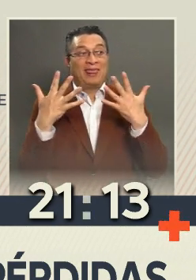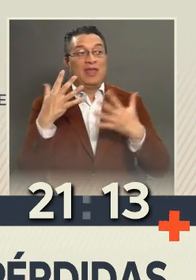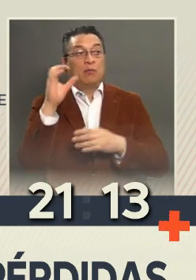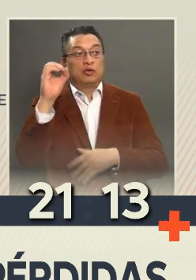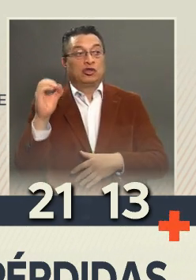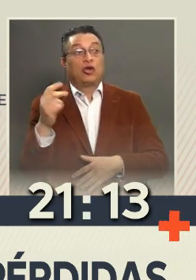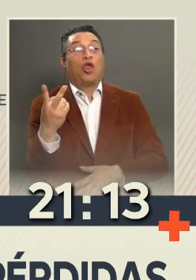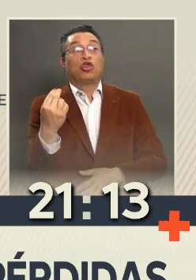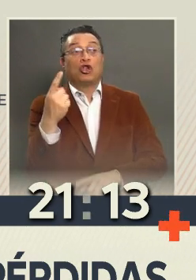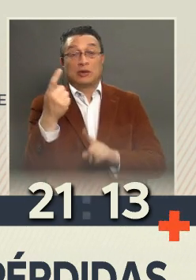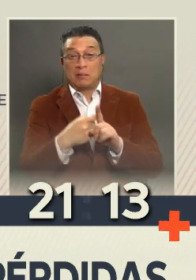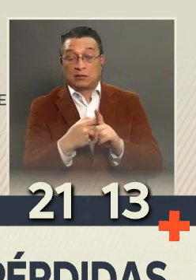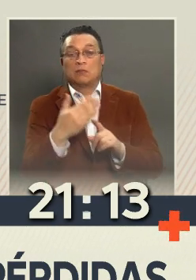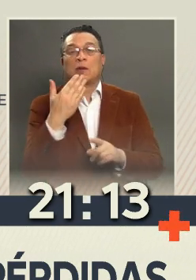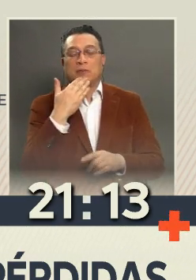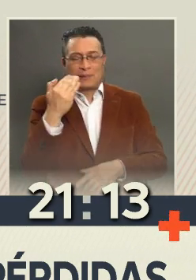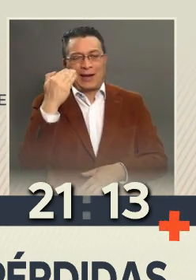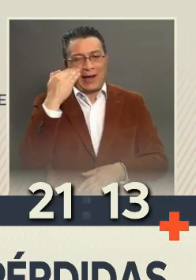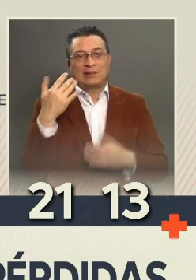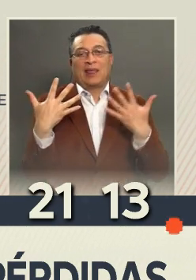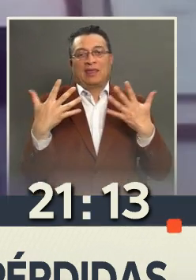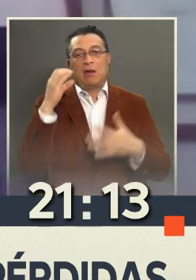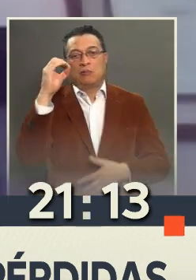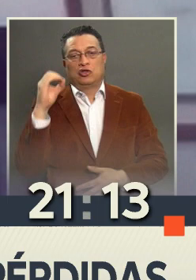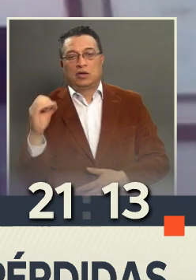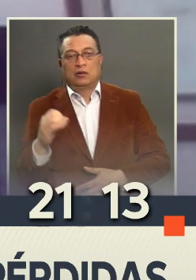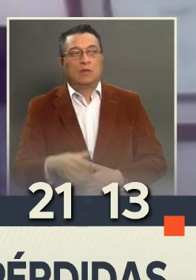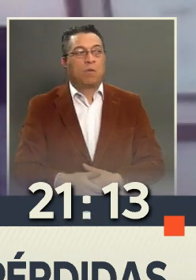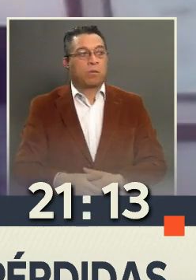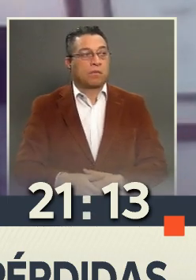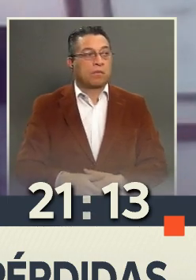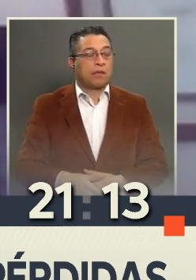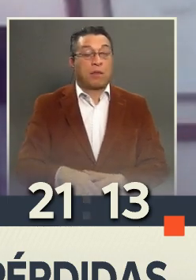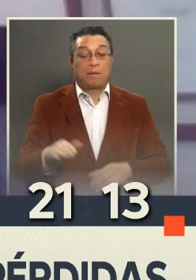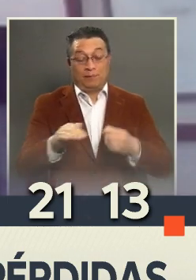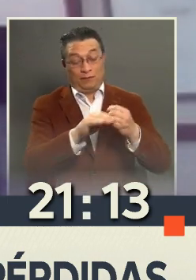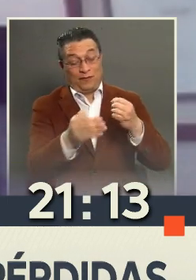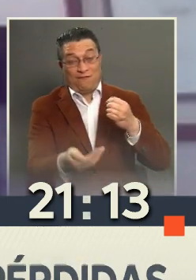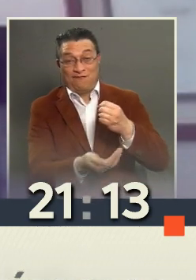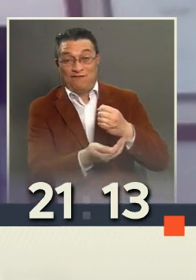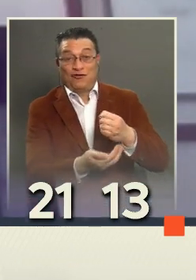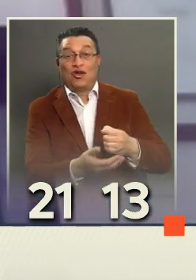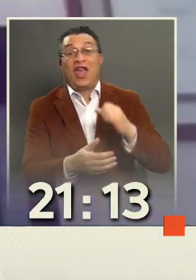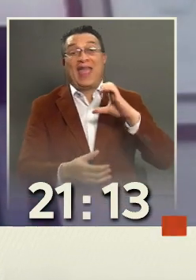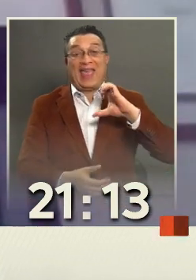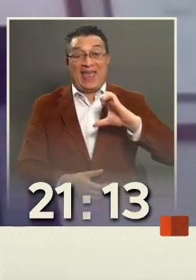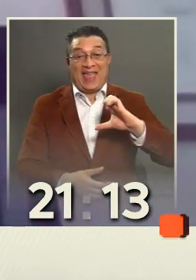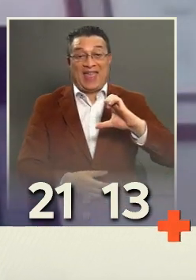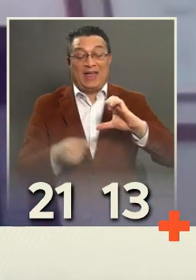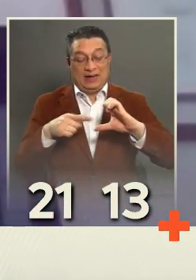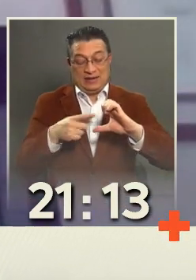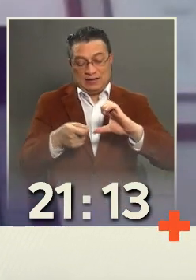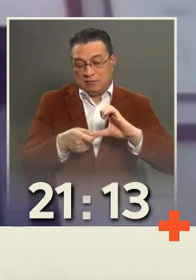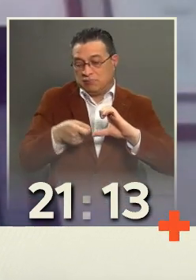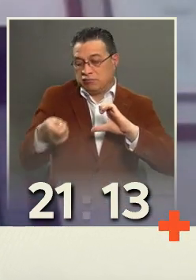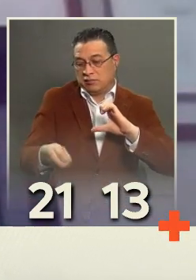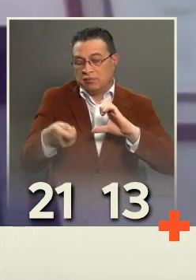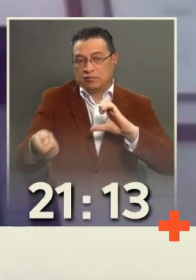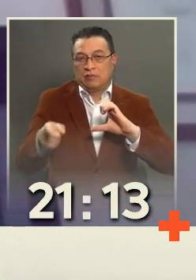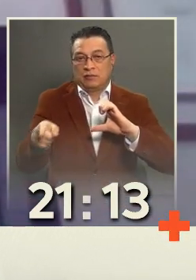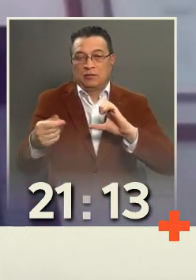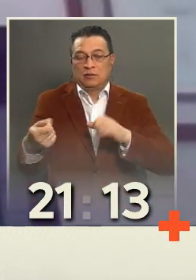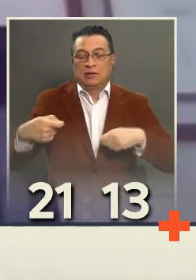meses también cerca de un 10%. El fondo E lo que hace es invertir en fondos de